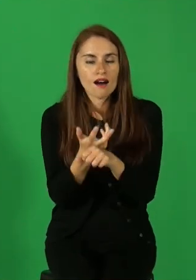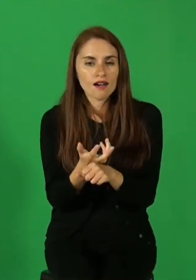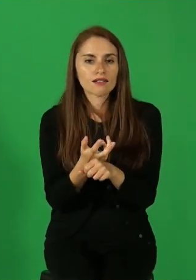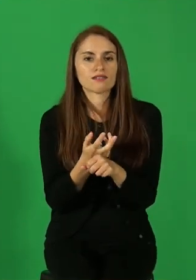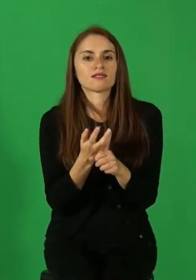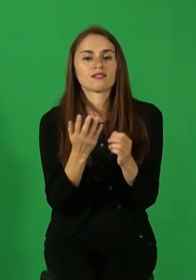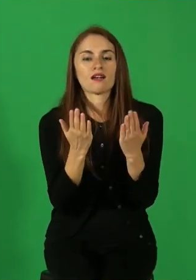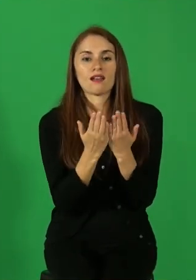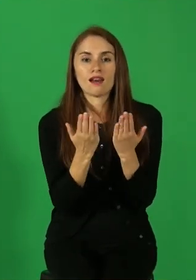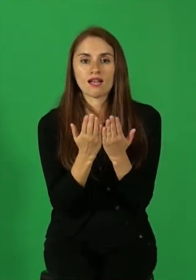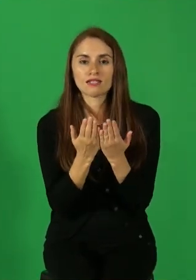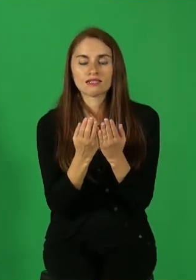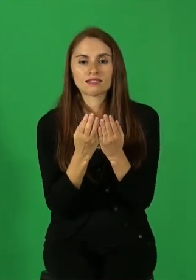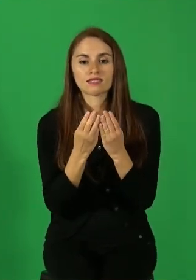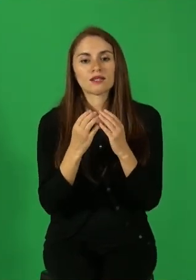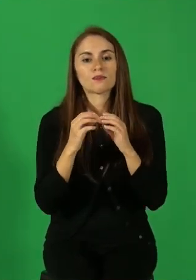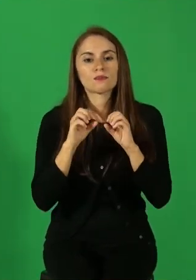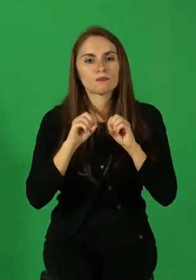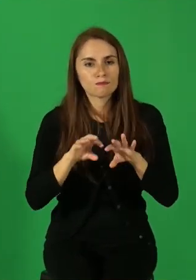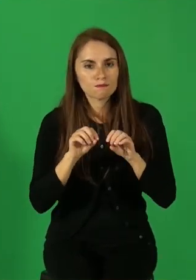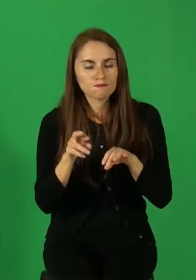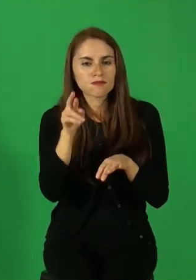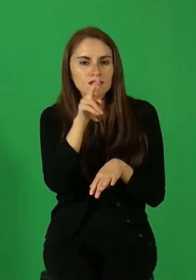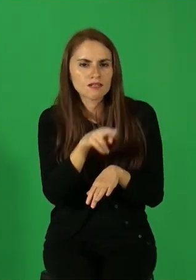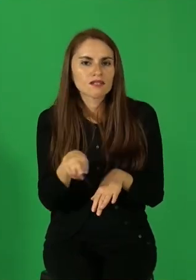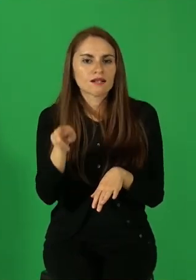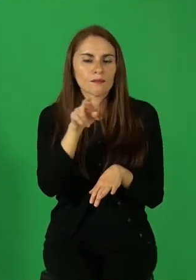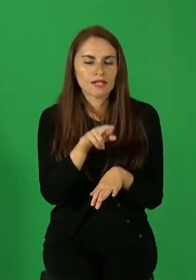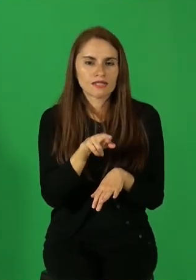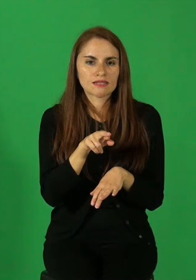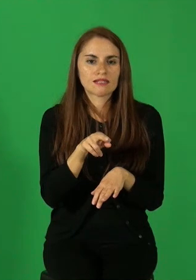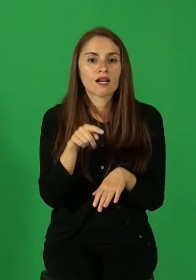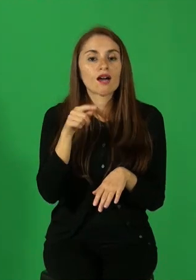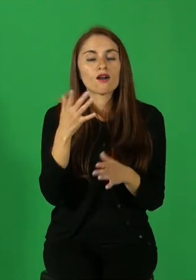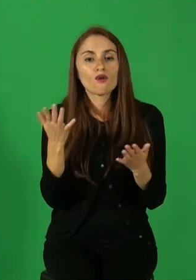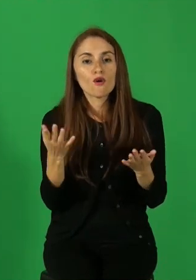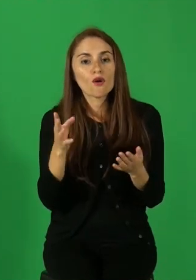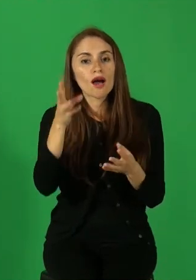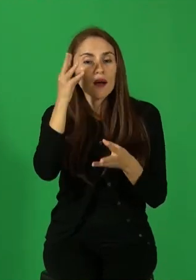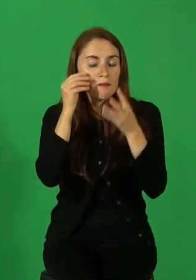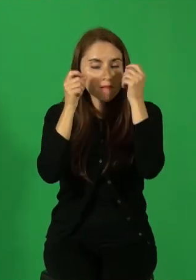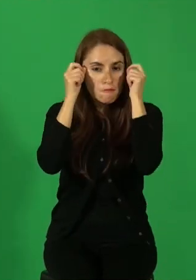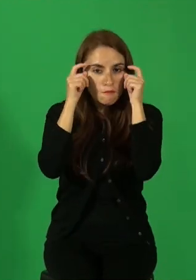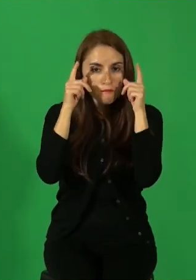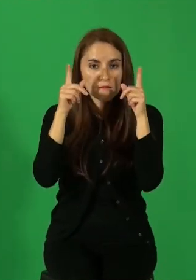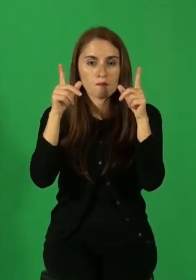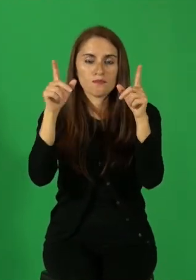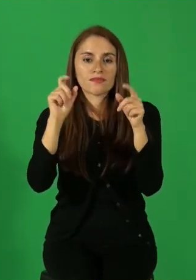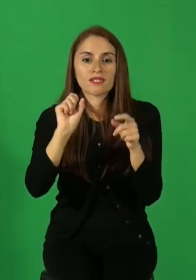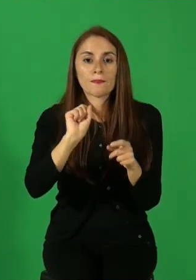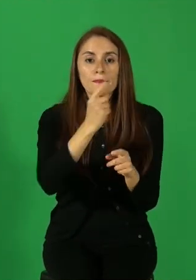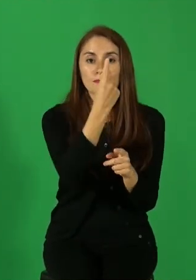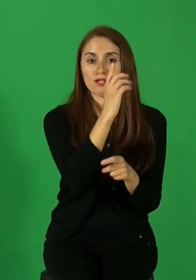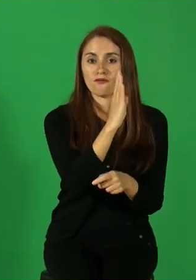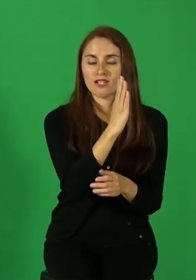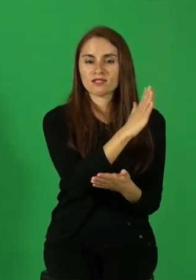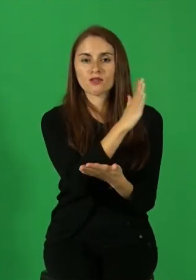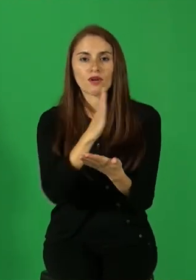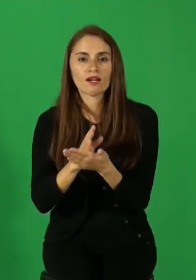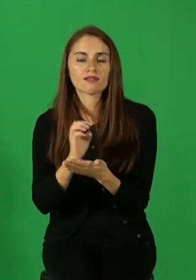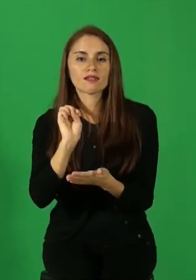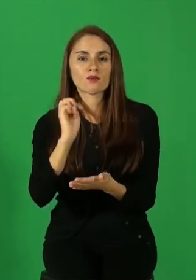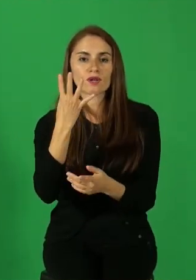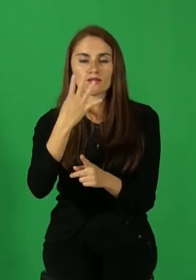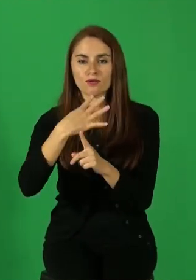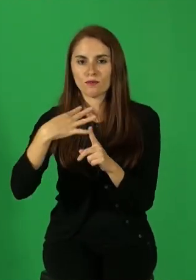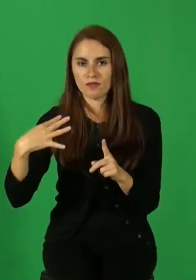clases para reforzar o ampliar sus conocimientos desde primero básico a cuarto